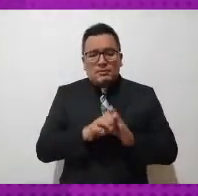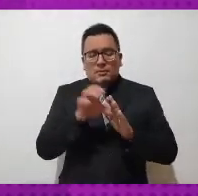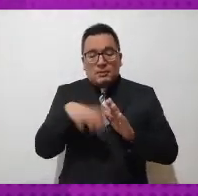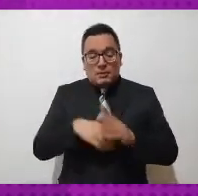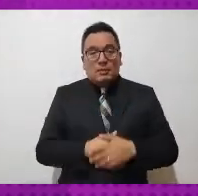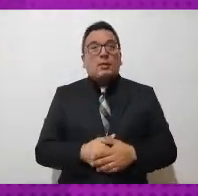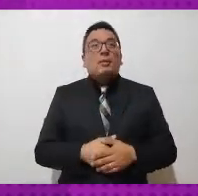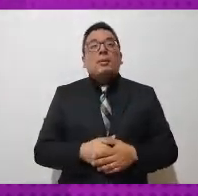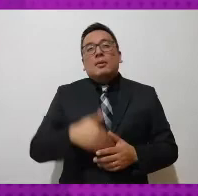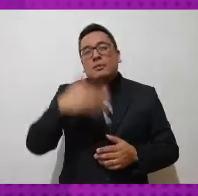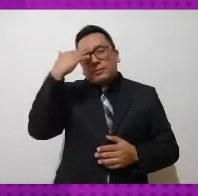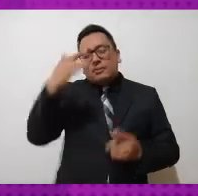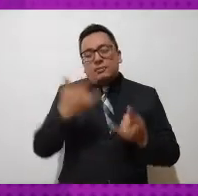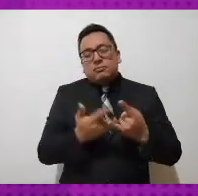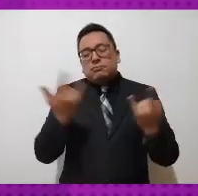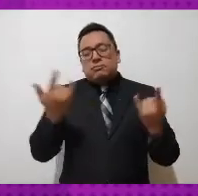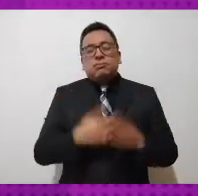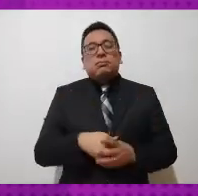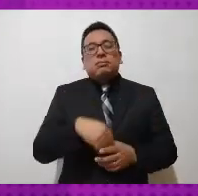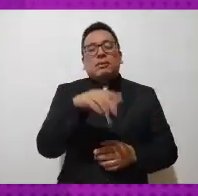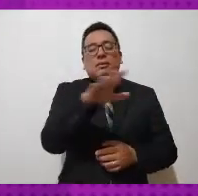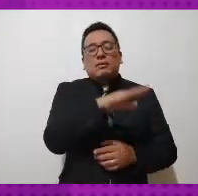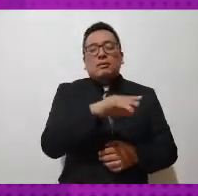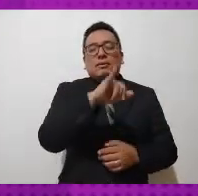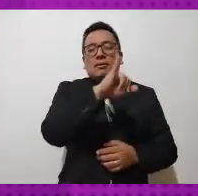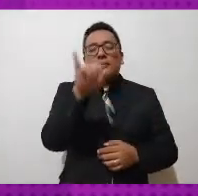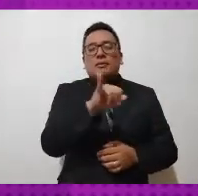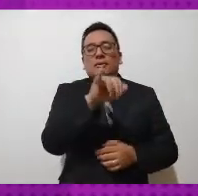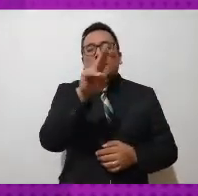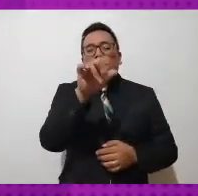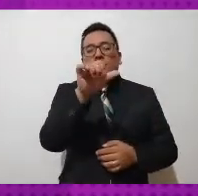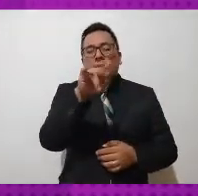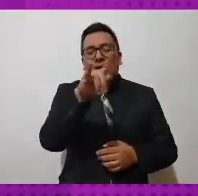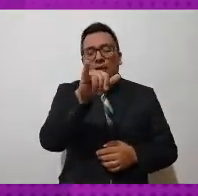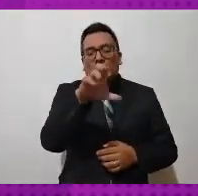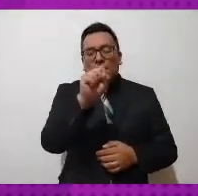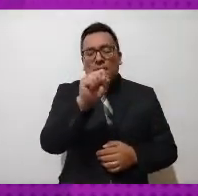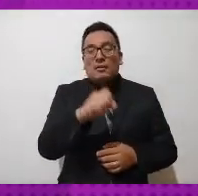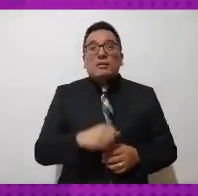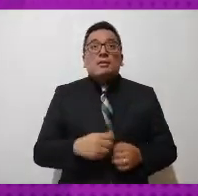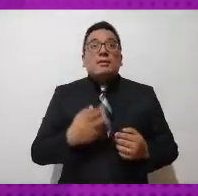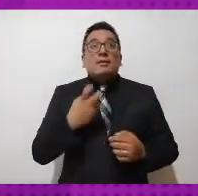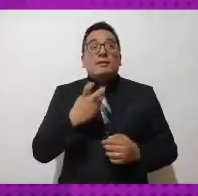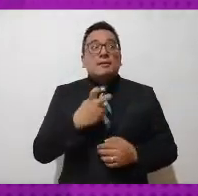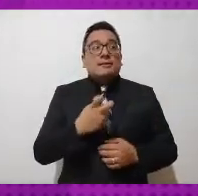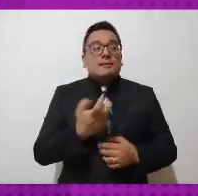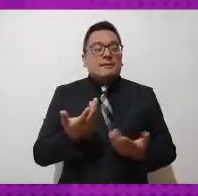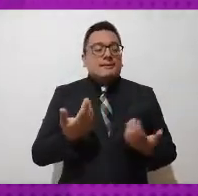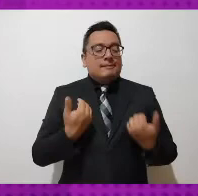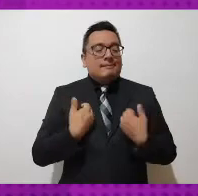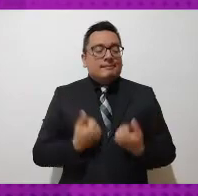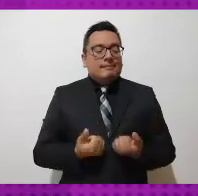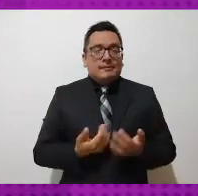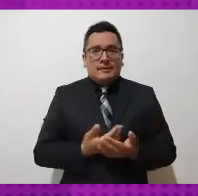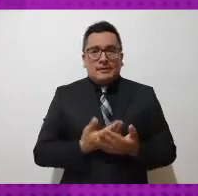casos como las Juanitas, ¿no? Que fueron casos muy emblemáticos y que dieron lugar a que